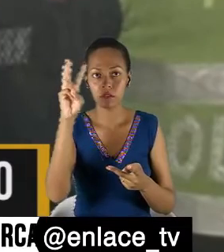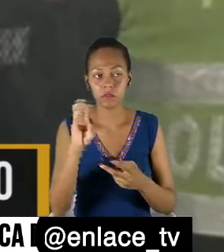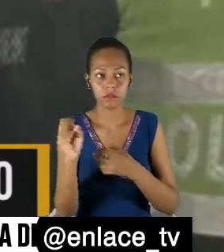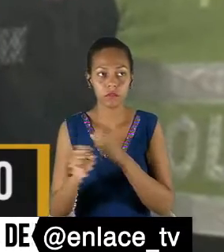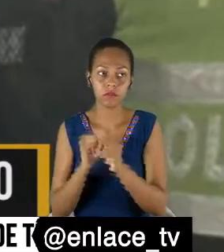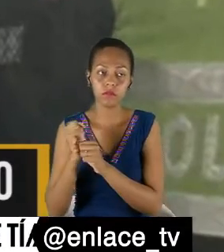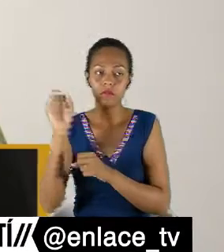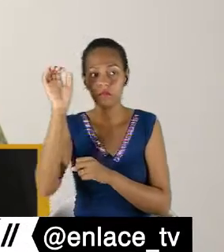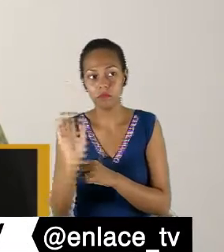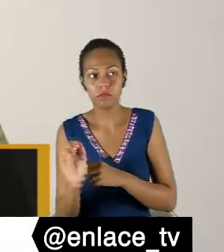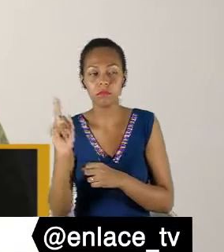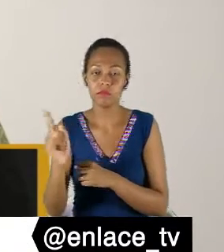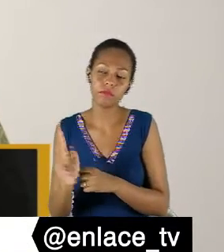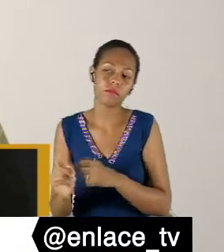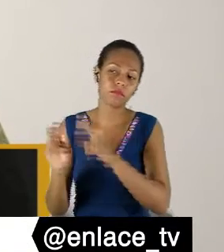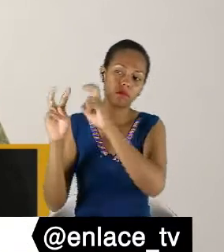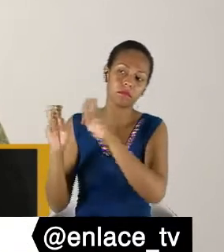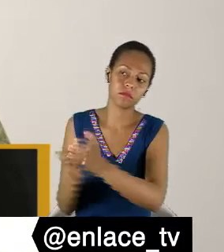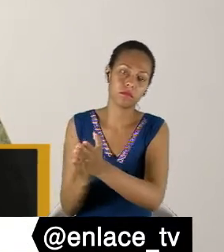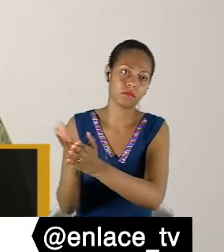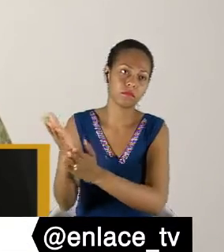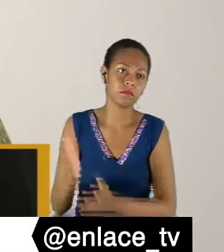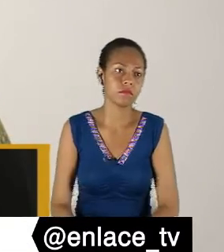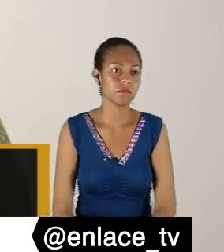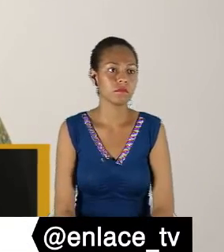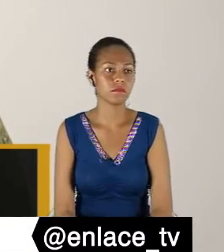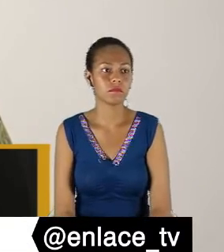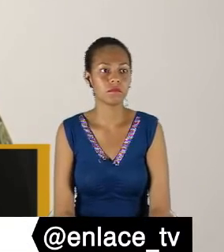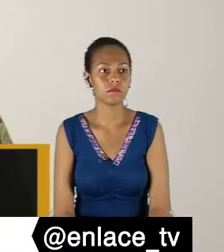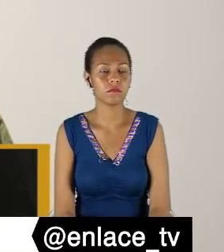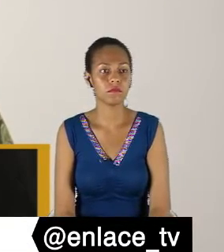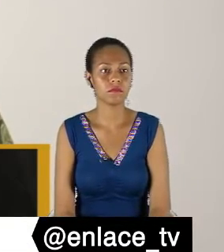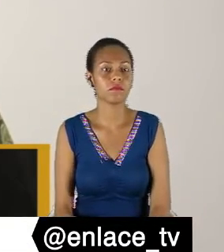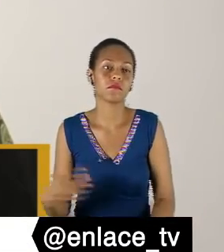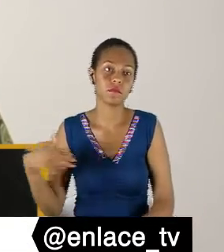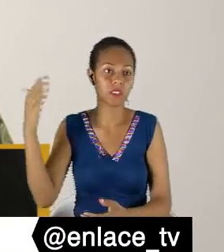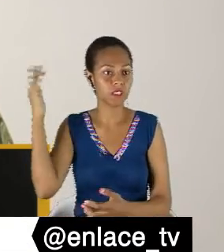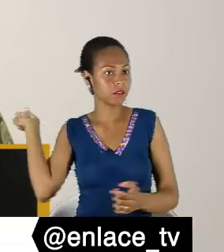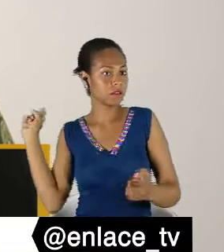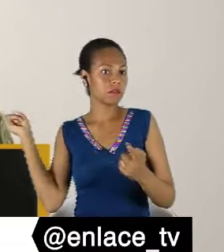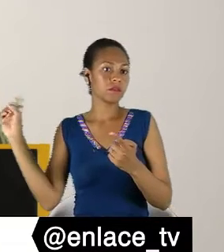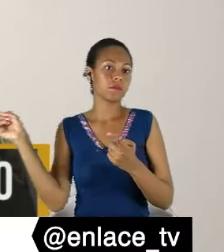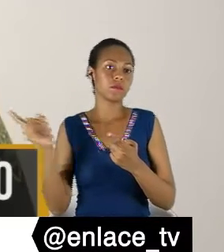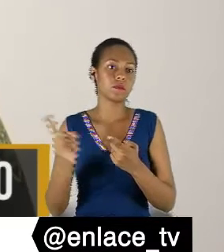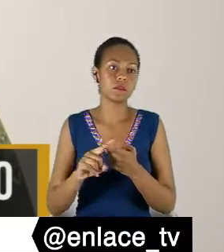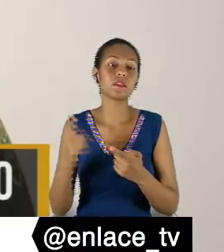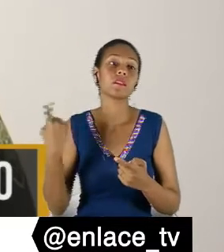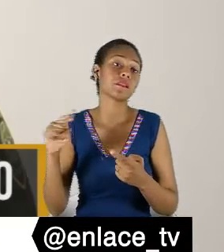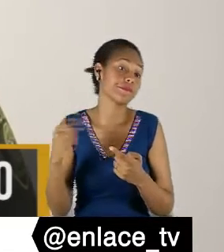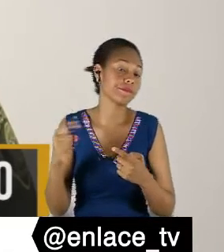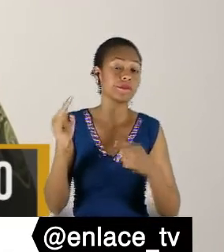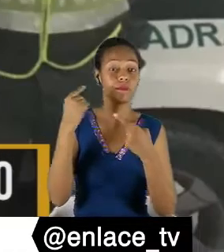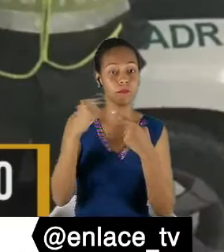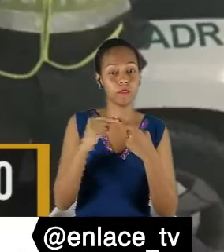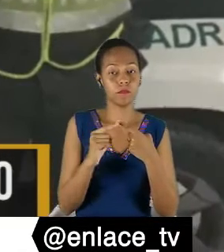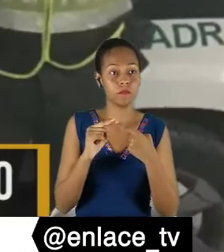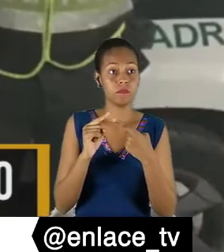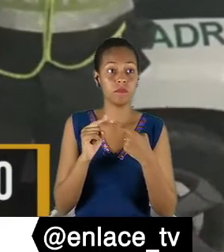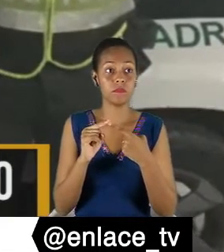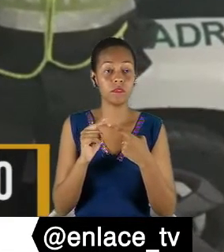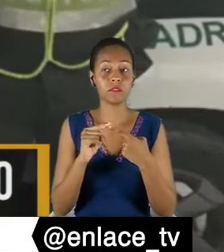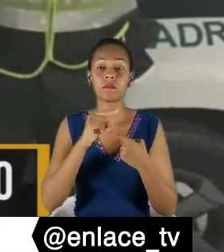su condición. Al verificar los antecedentes de estos señores, nos encontramos de que primero no están